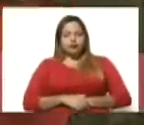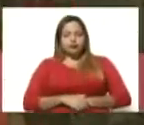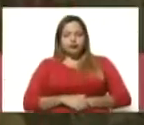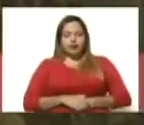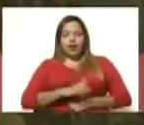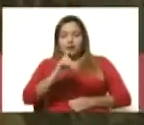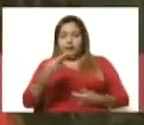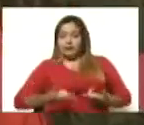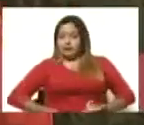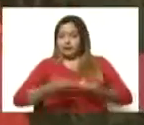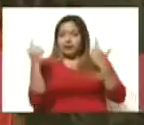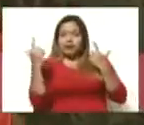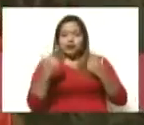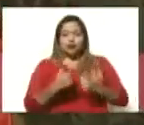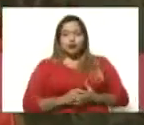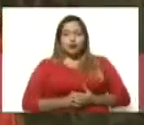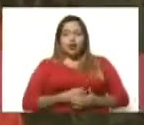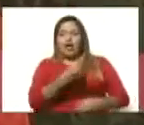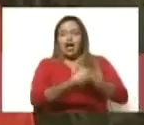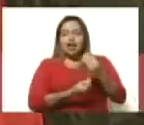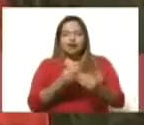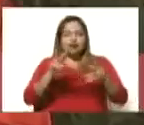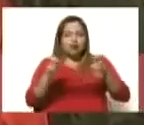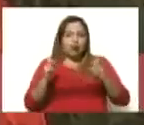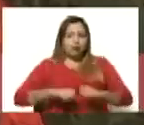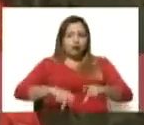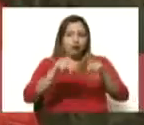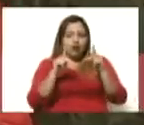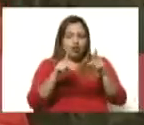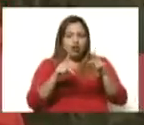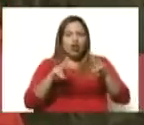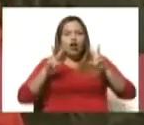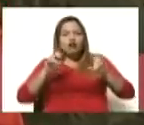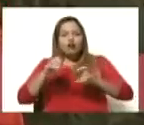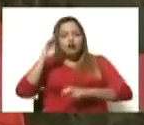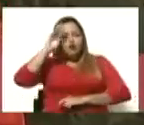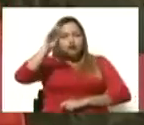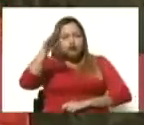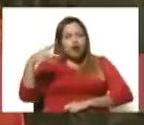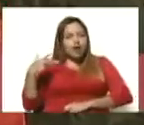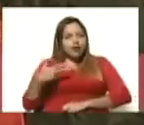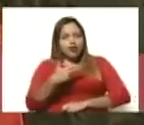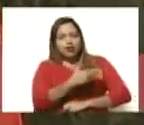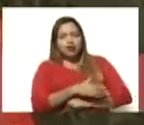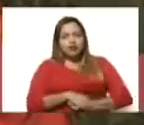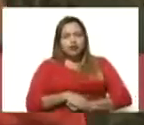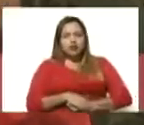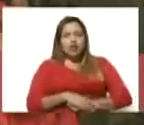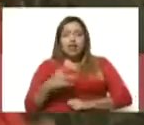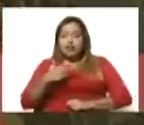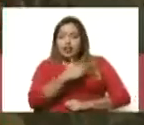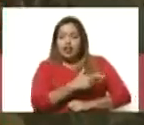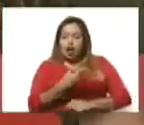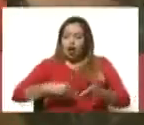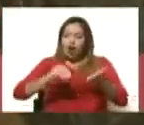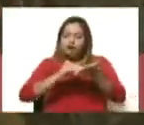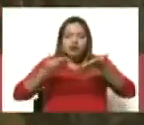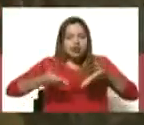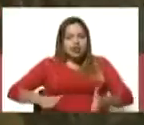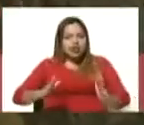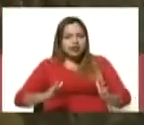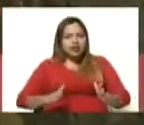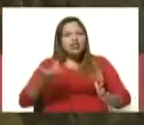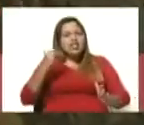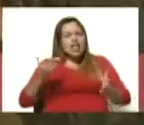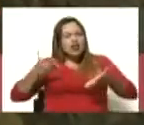el permitirnos generar una nueva oportunidad y un nuevo horizonte para Tejería. Tejería va a renacer, y va a renacer junto a